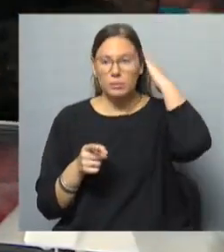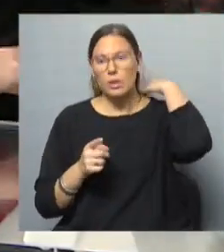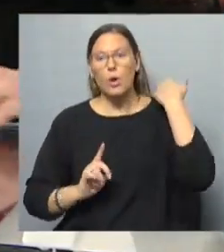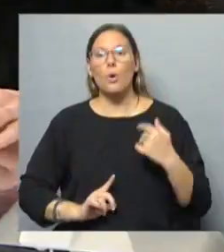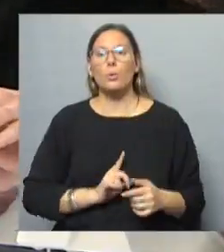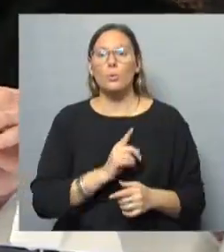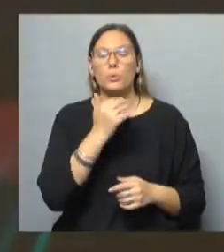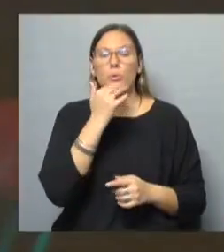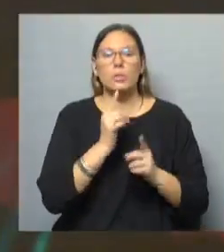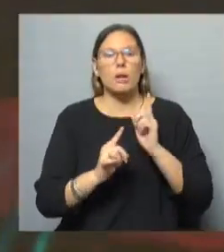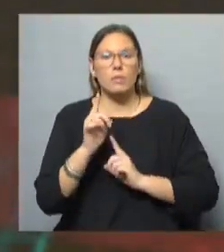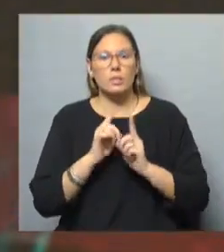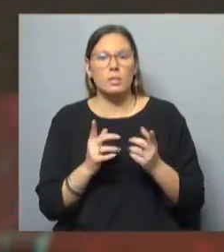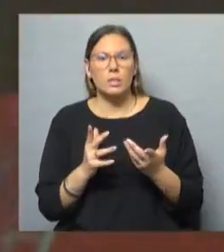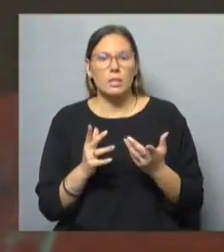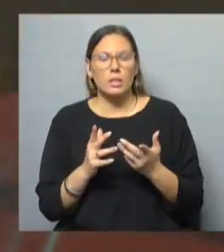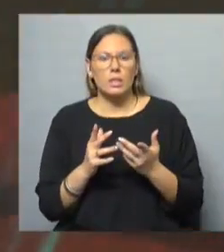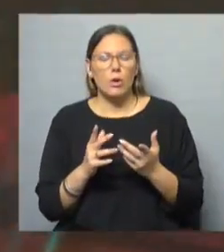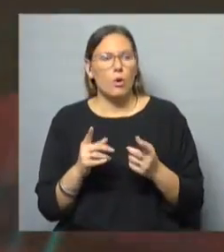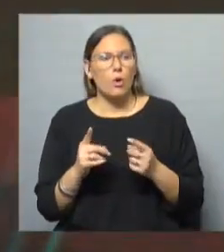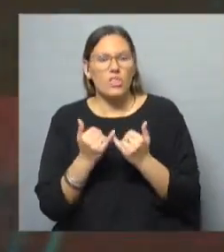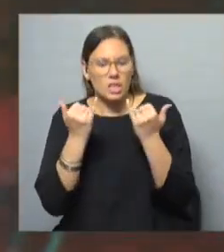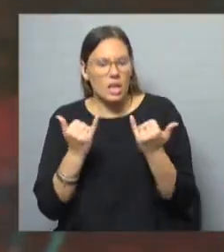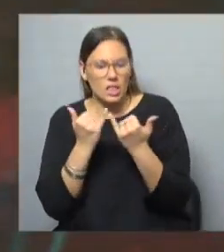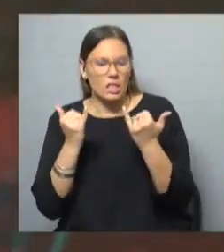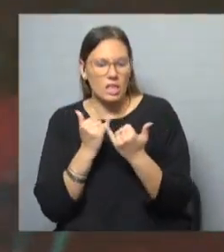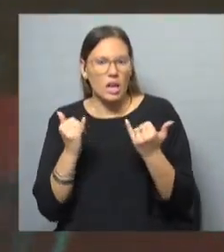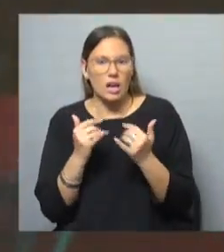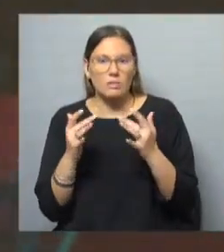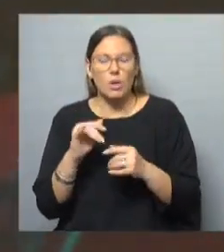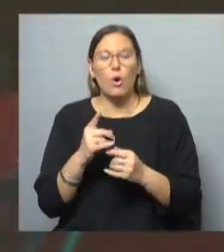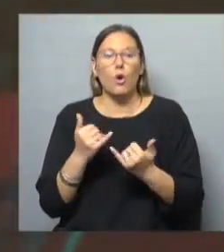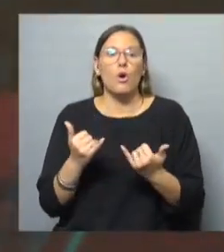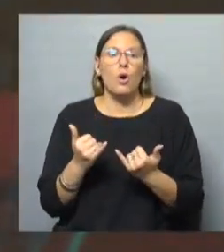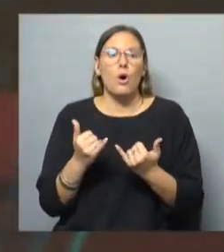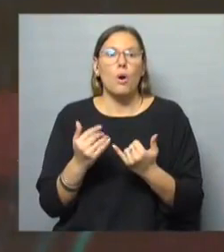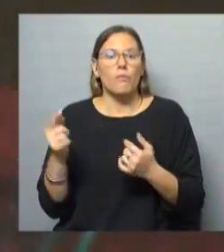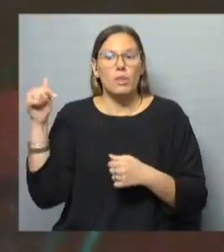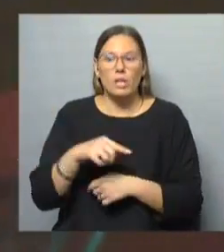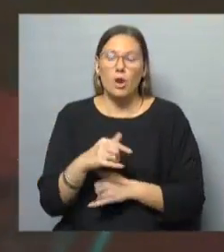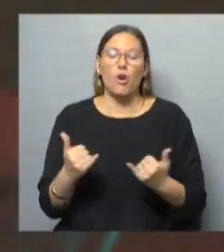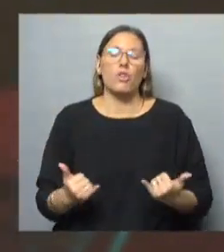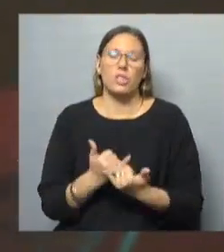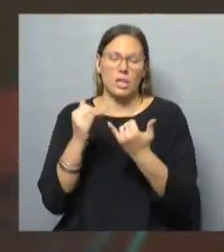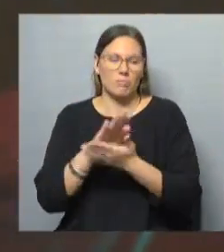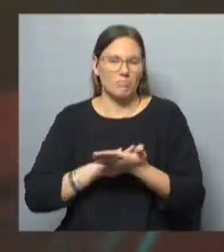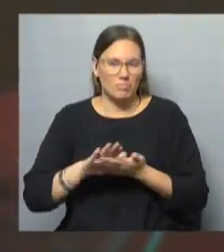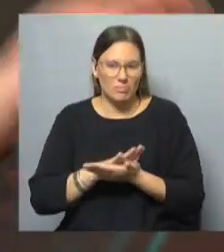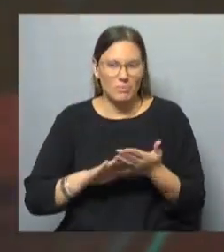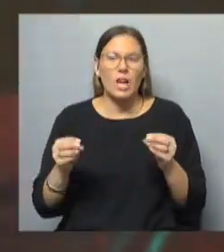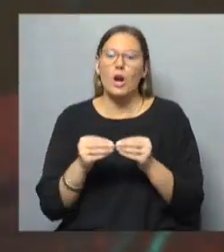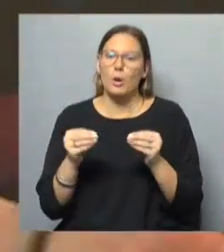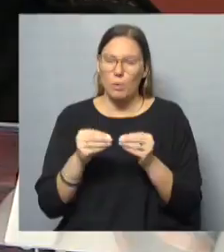porque, yo no sé, hay veces que pasan, tenemos muchos días seguidos o pasa mucho tiempo y no tenemos. ¿De qué estoy hablando? Compañera.